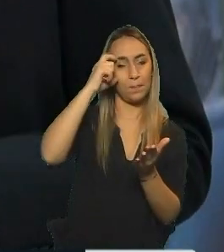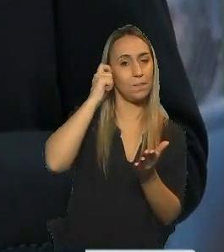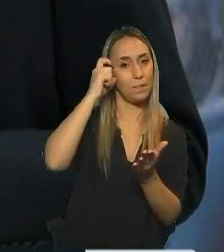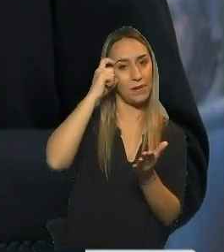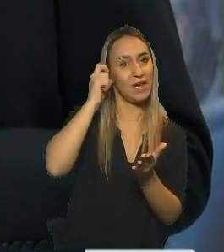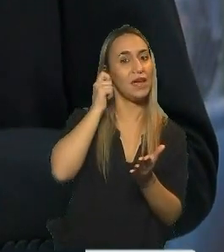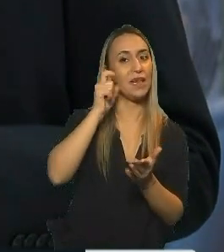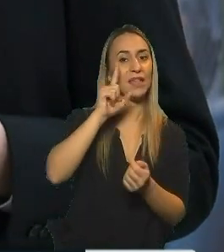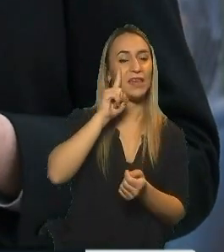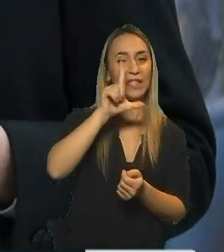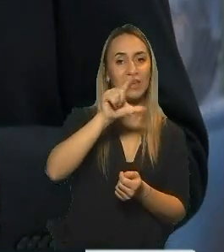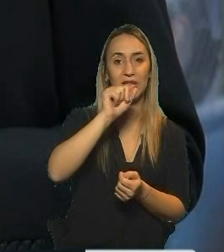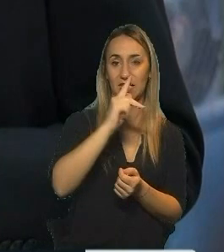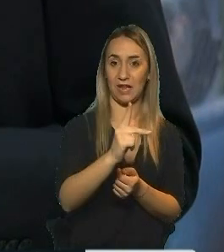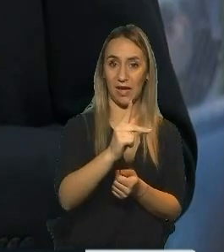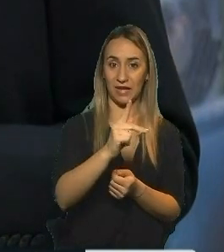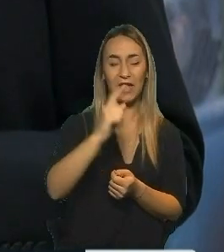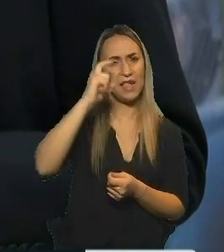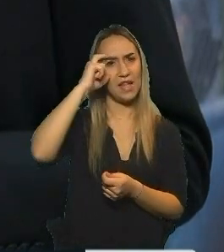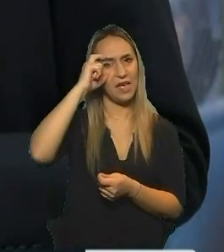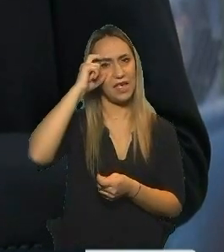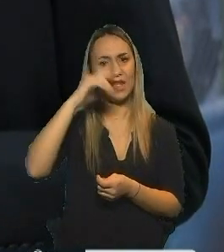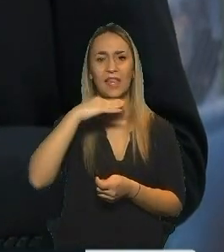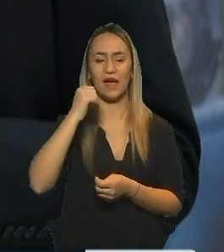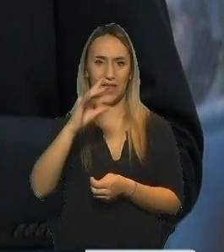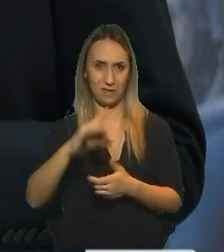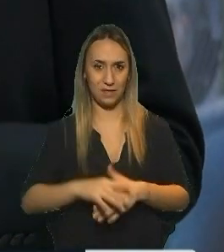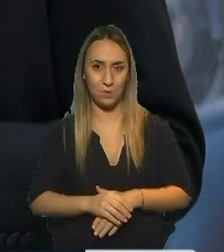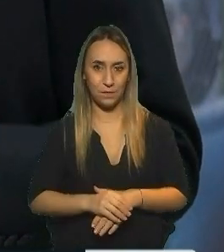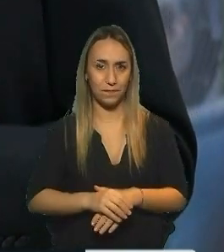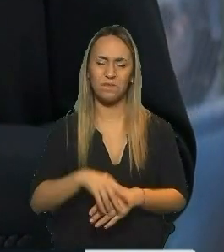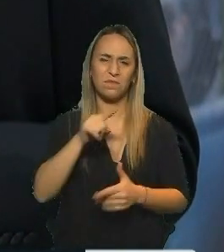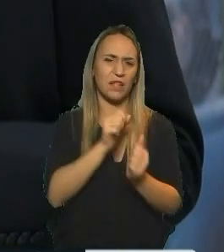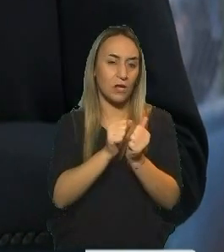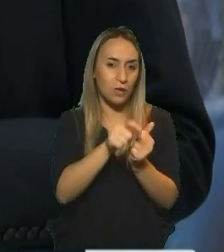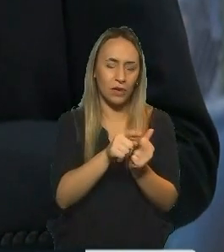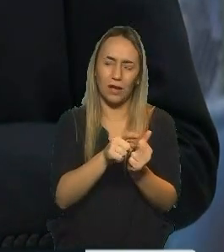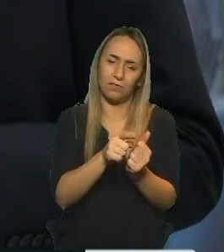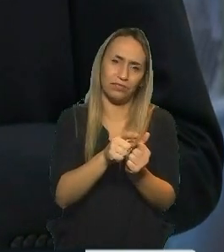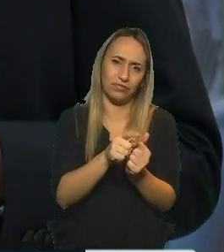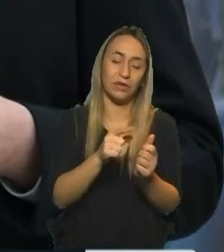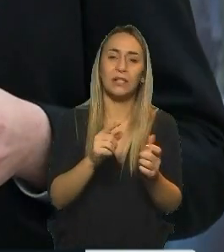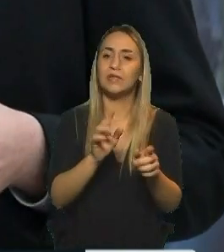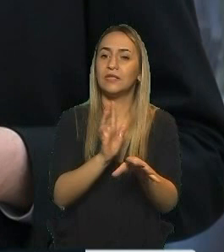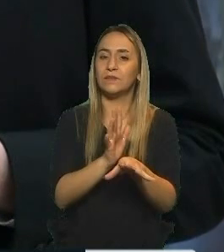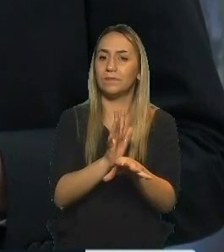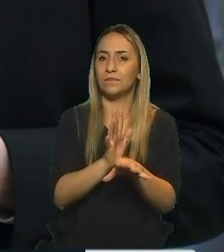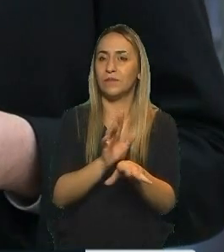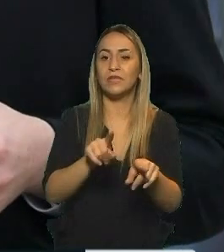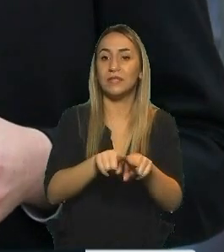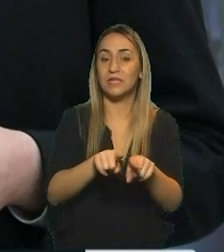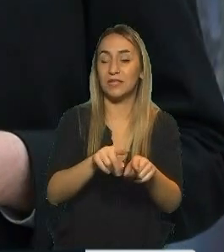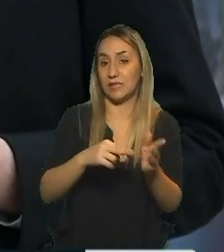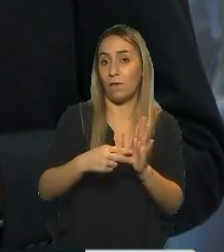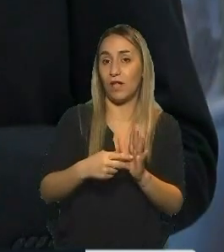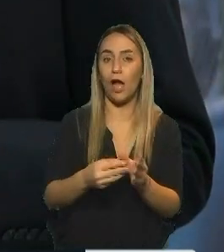Eja, la historia de Eja. Eja literalmente quiere decir cómo o